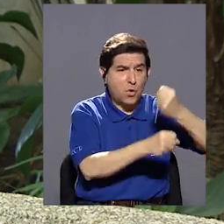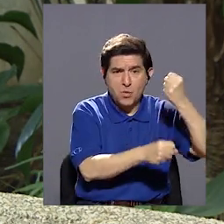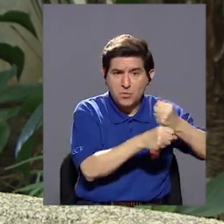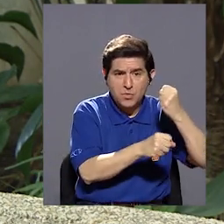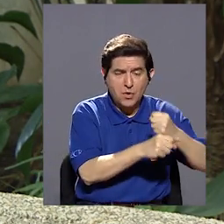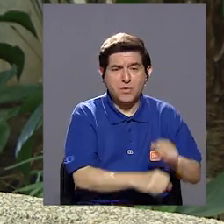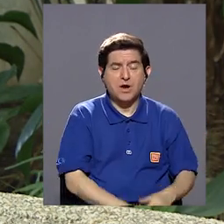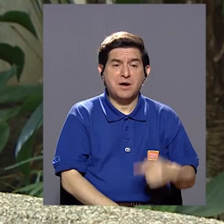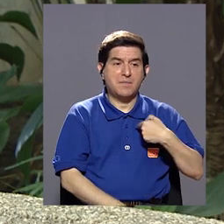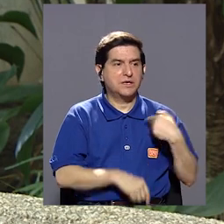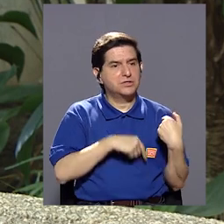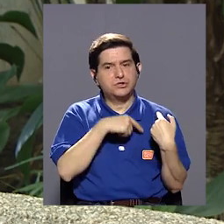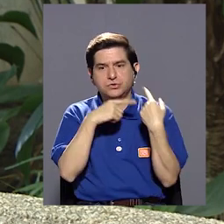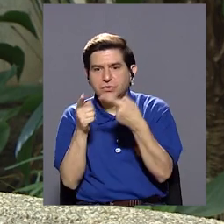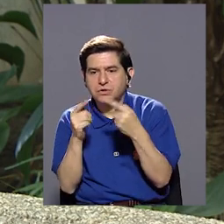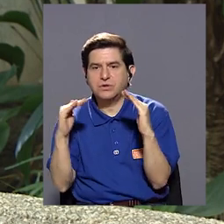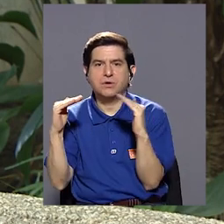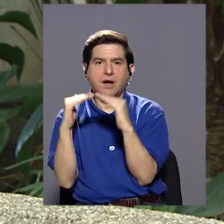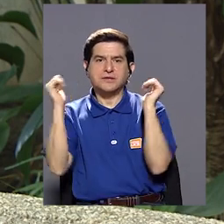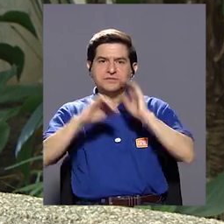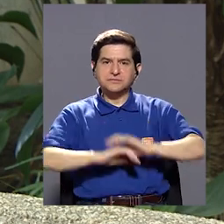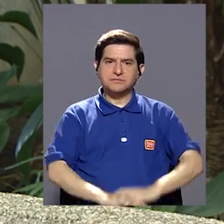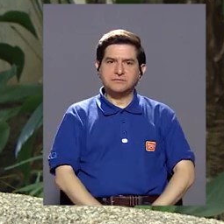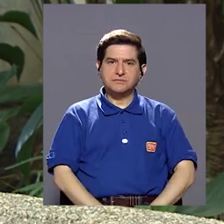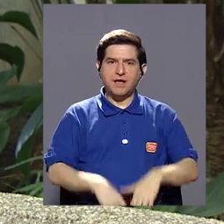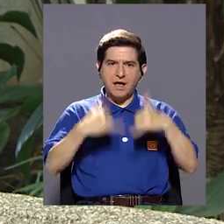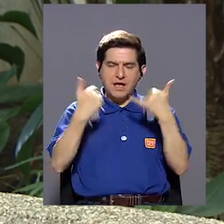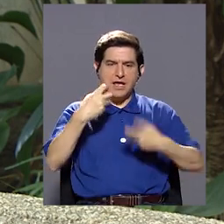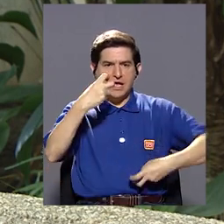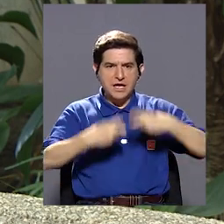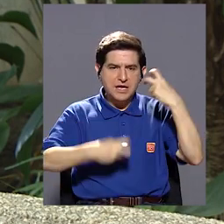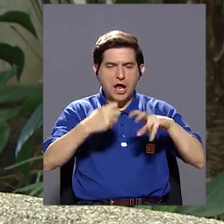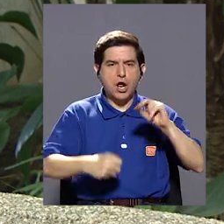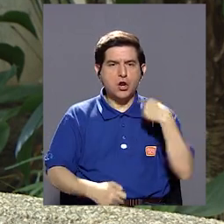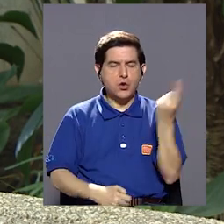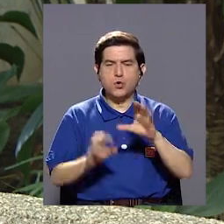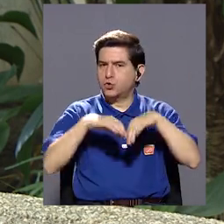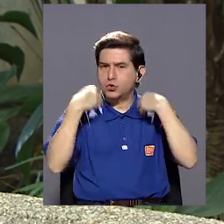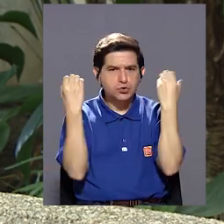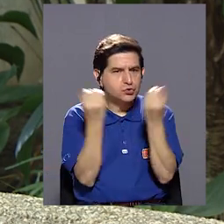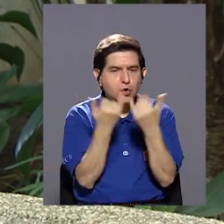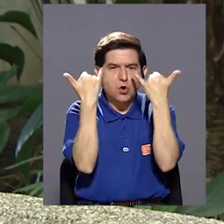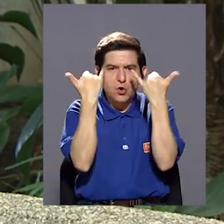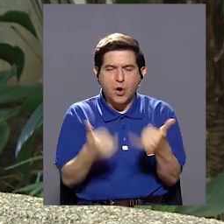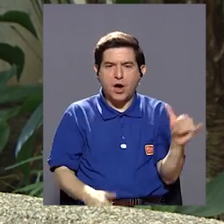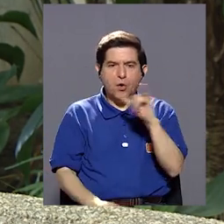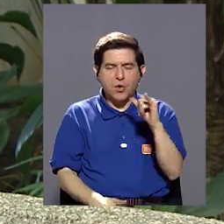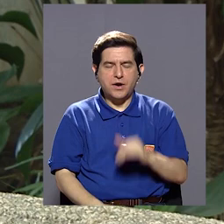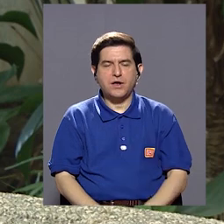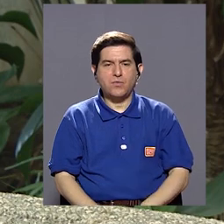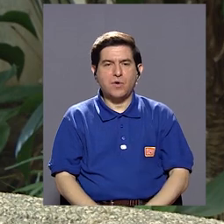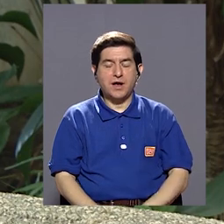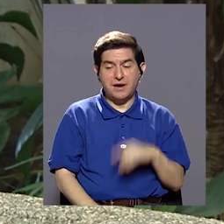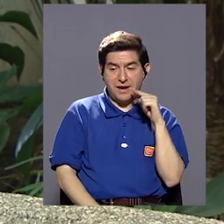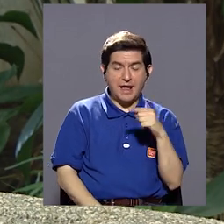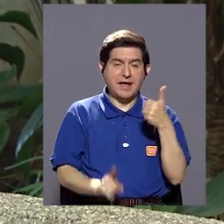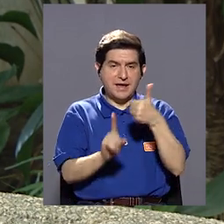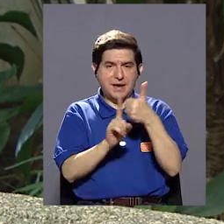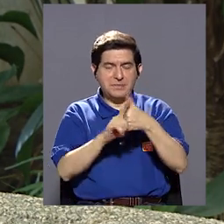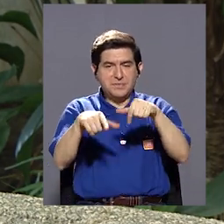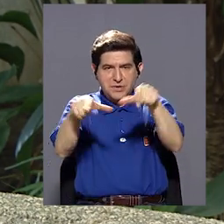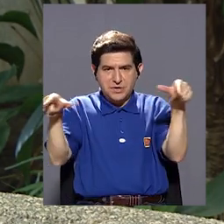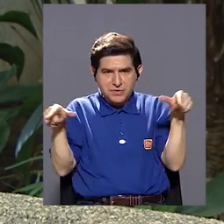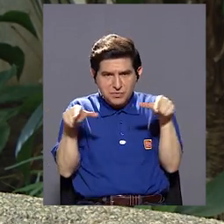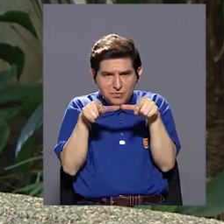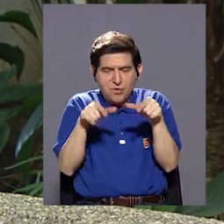trabajo literalmente me los estoy llevando a casa y ya tengo el conflicto, no solo en la organización, sino también que me lo estoy llevando a mi propio lugar,